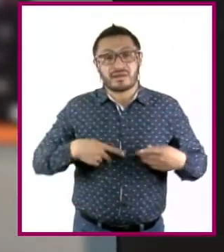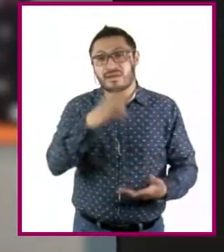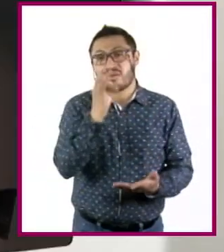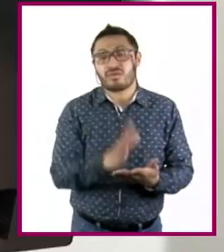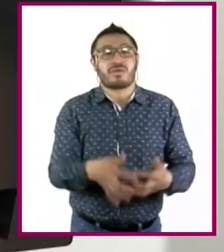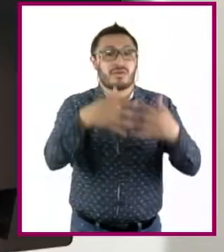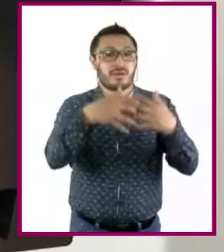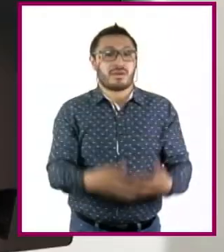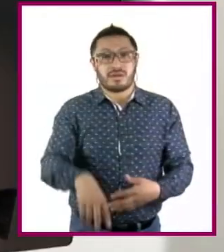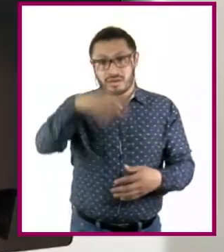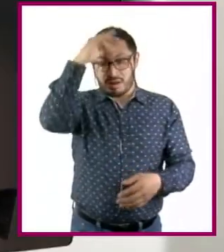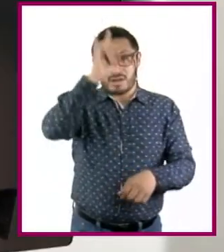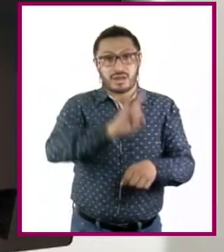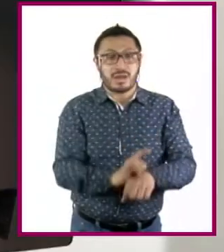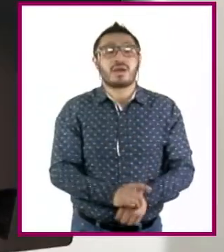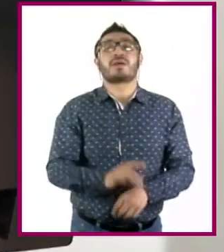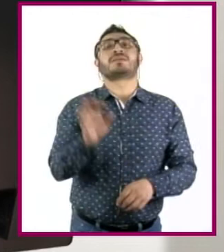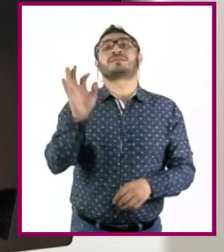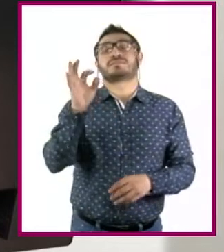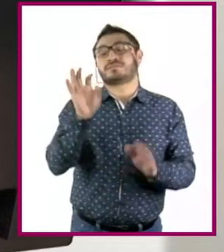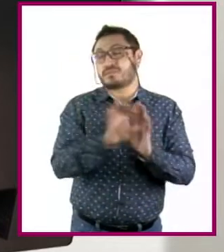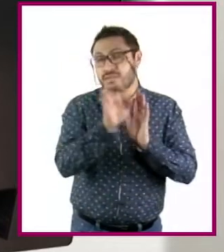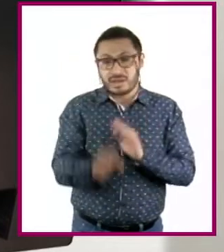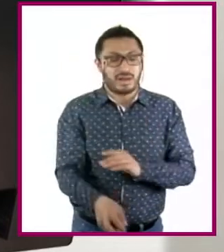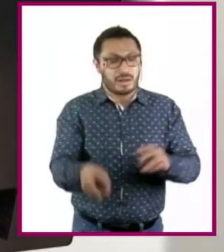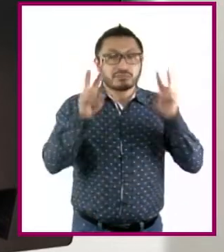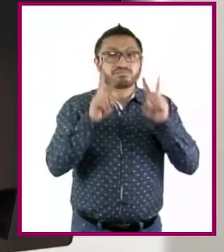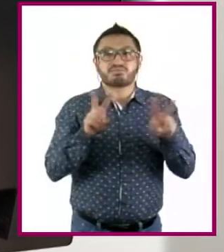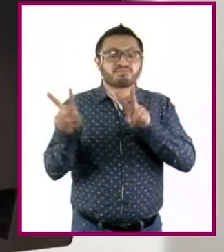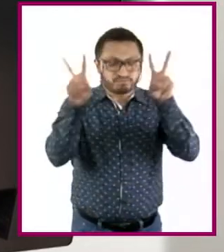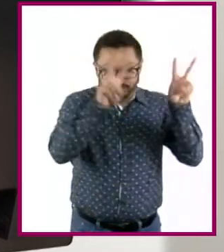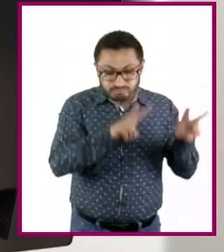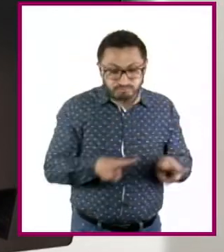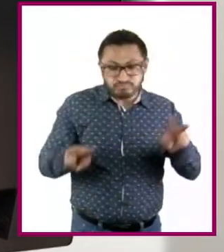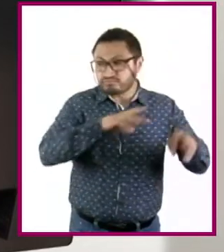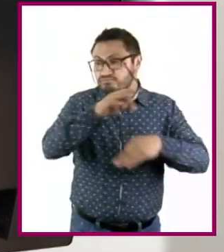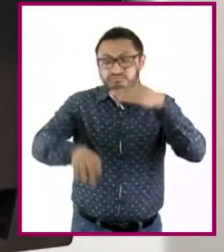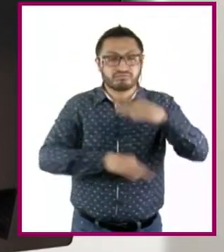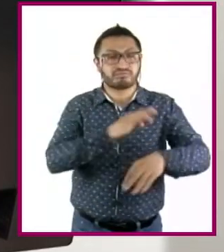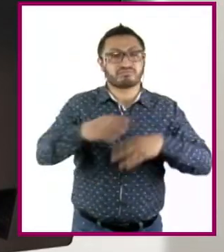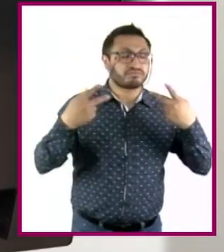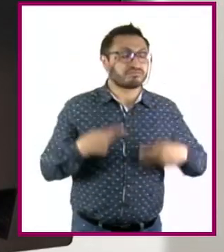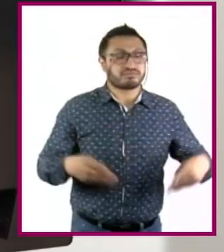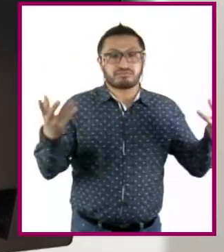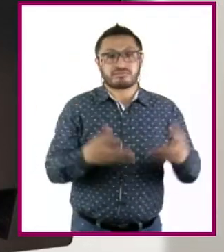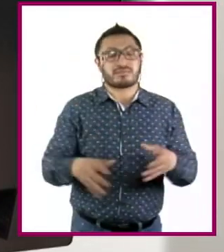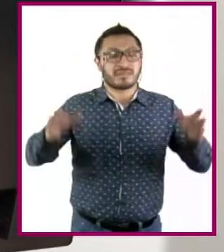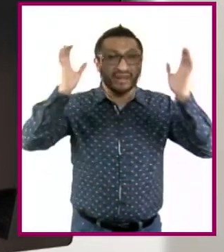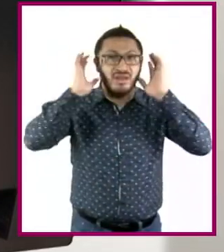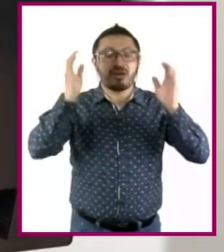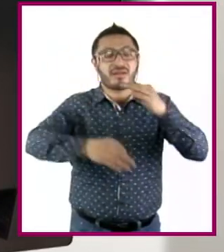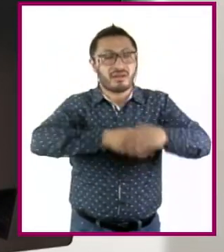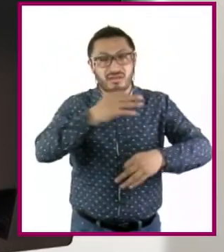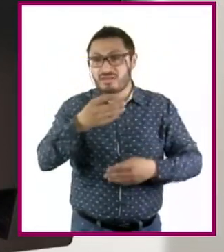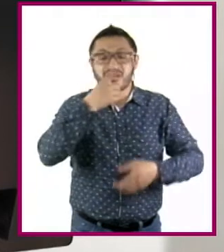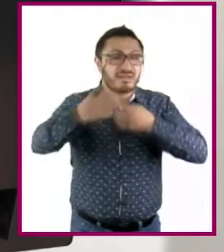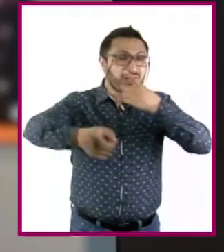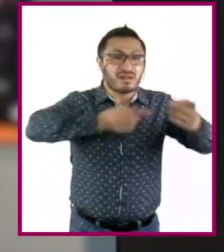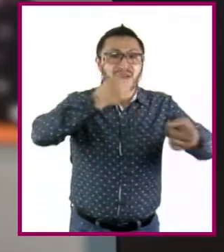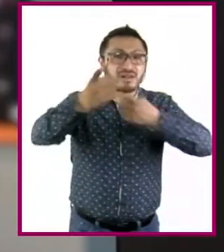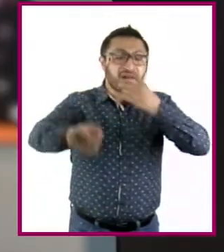con inteligencia artificial que por un lado observan todo lo que los seres humanos hacen, escuchan todo lo que dicen y con base en